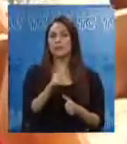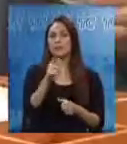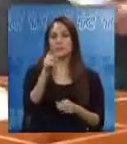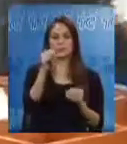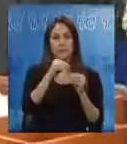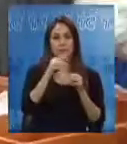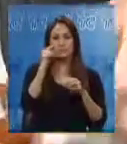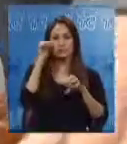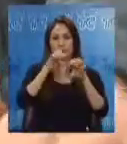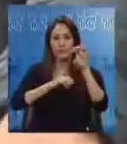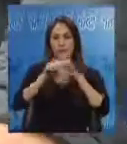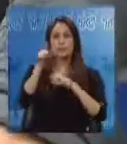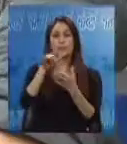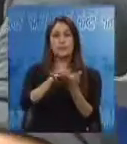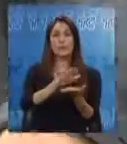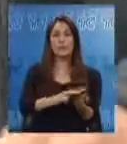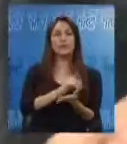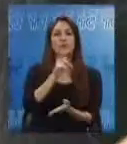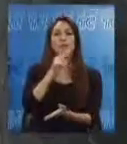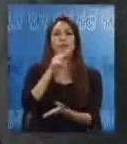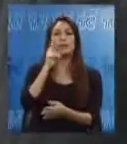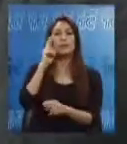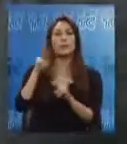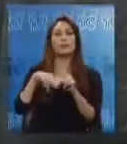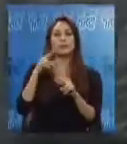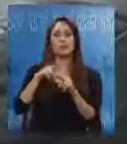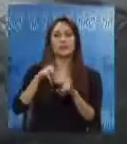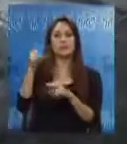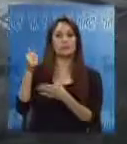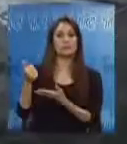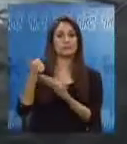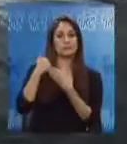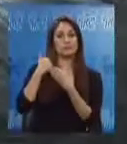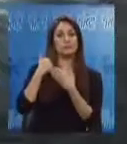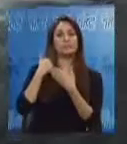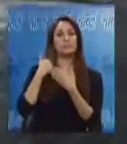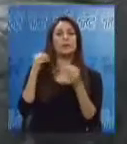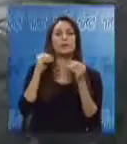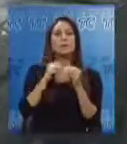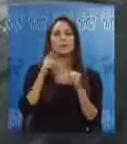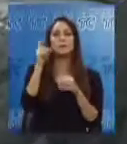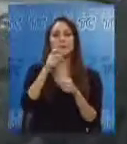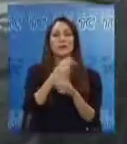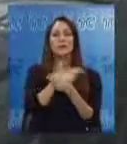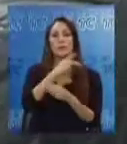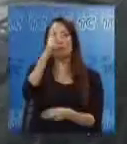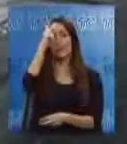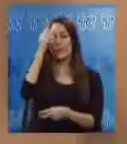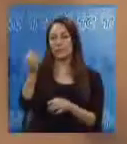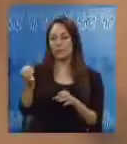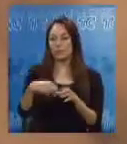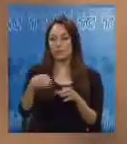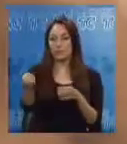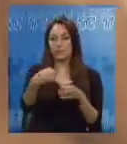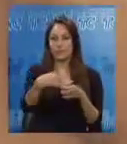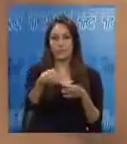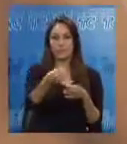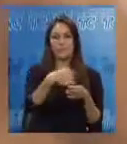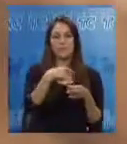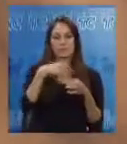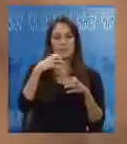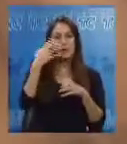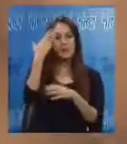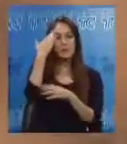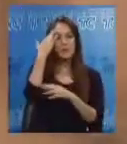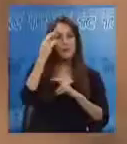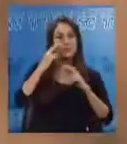geología, es parte de un proyecto auspiciado por National Geographic con el objetivo de recoger fósiles en Perú que permitan comprender el cambio en la